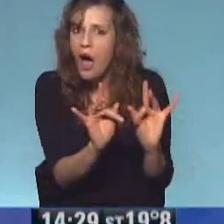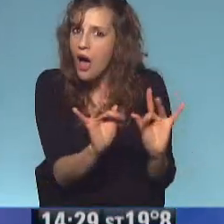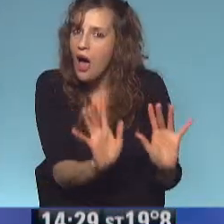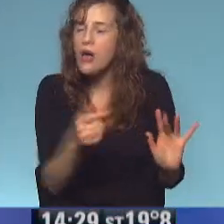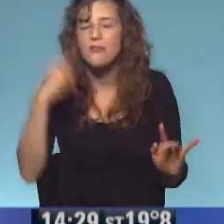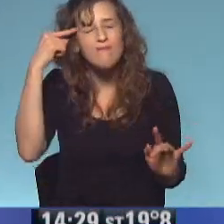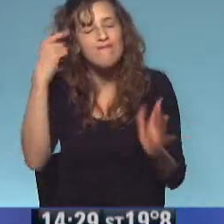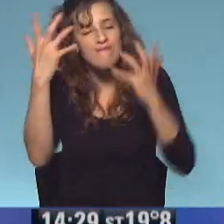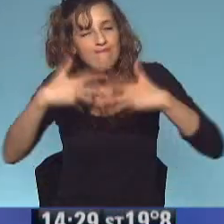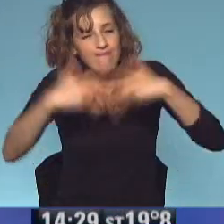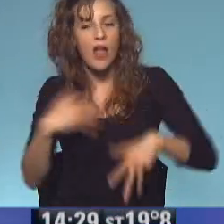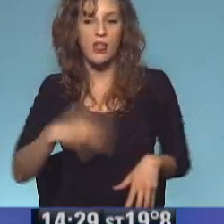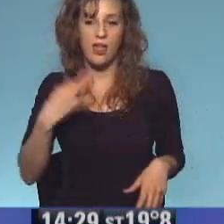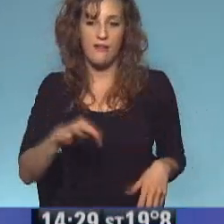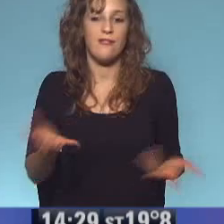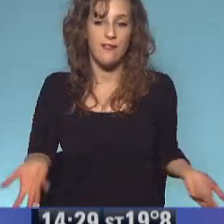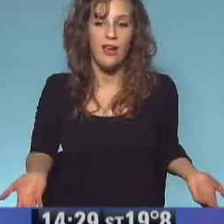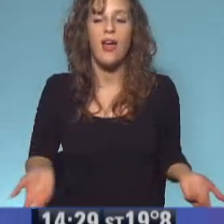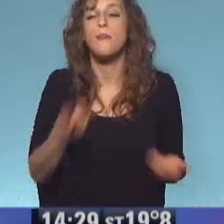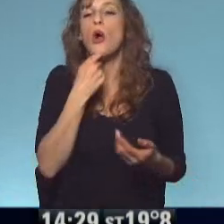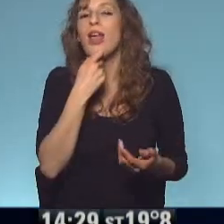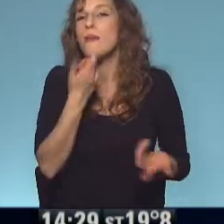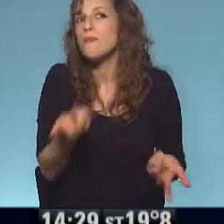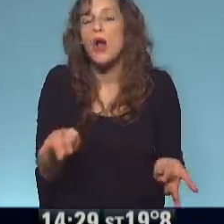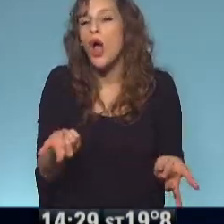pensar. Cuando la lluvia...